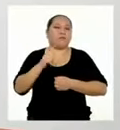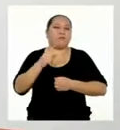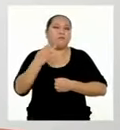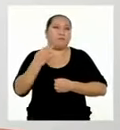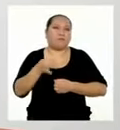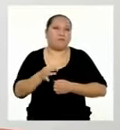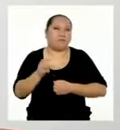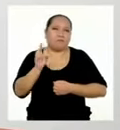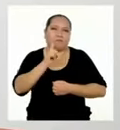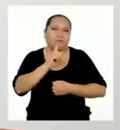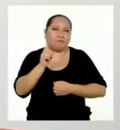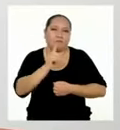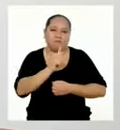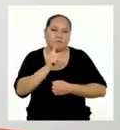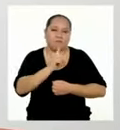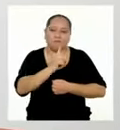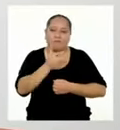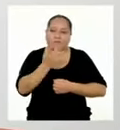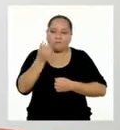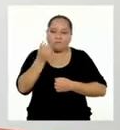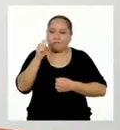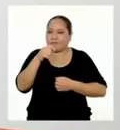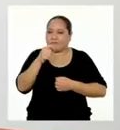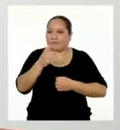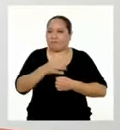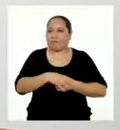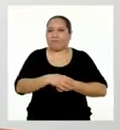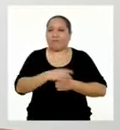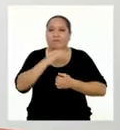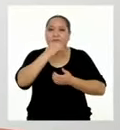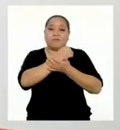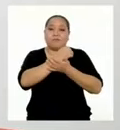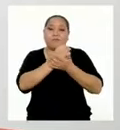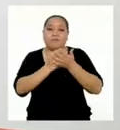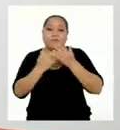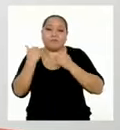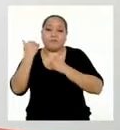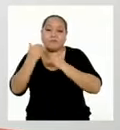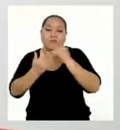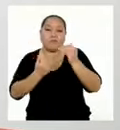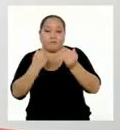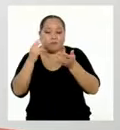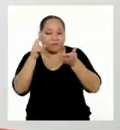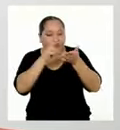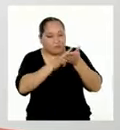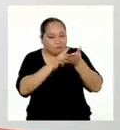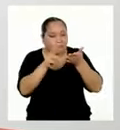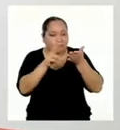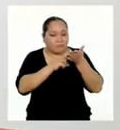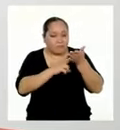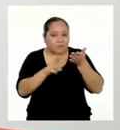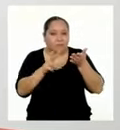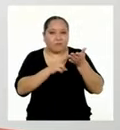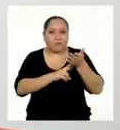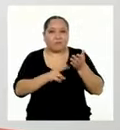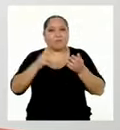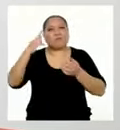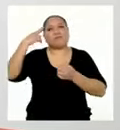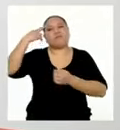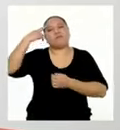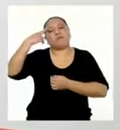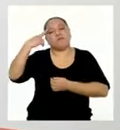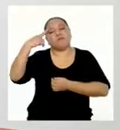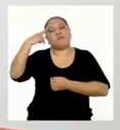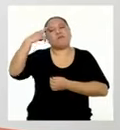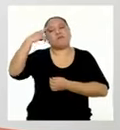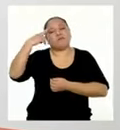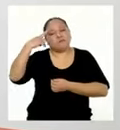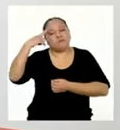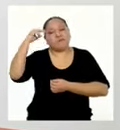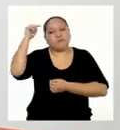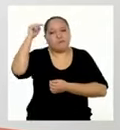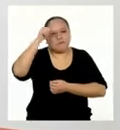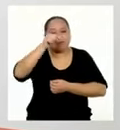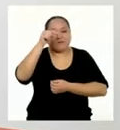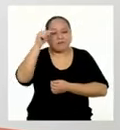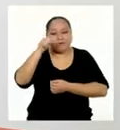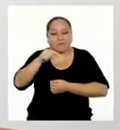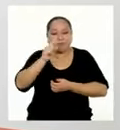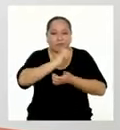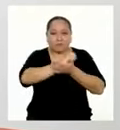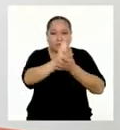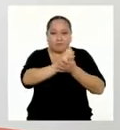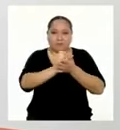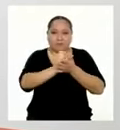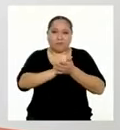no exactamente, Melanie. Parte del proceso de revisión está en la reflexión propia sobre